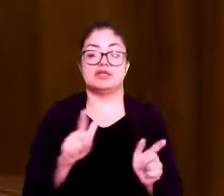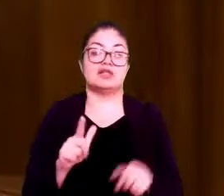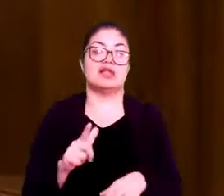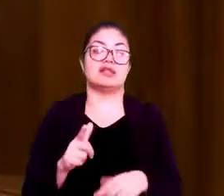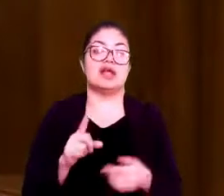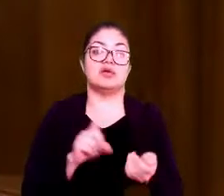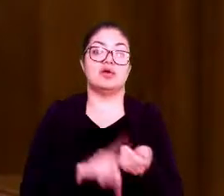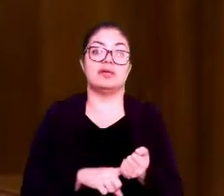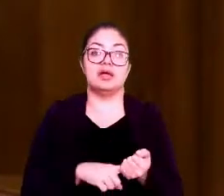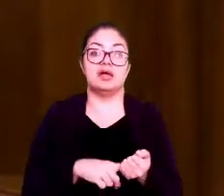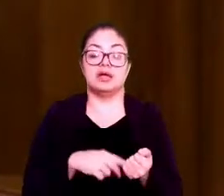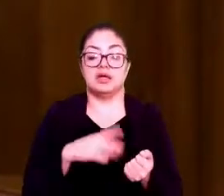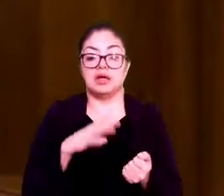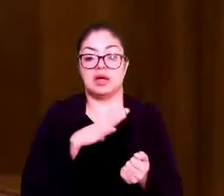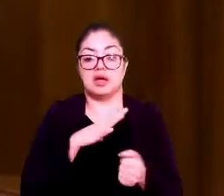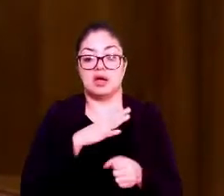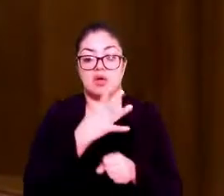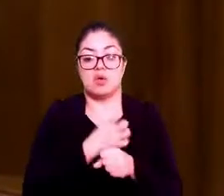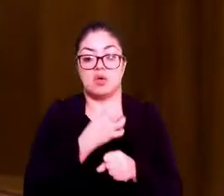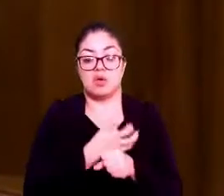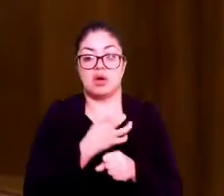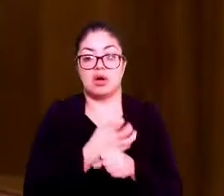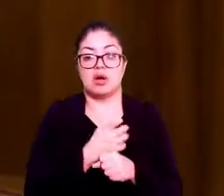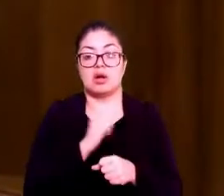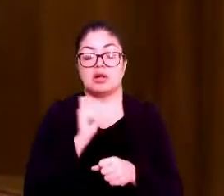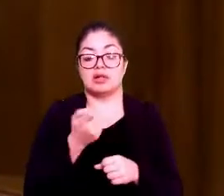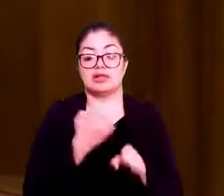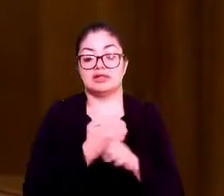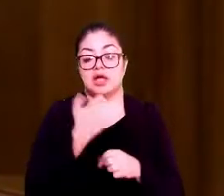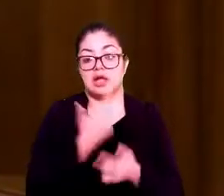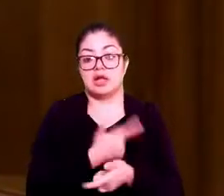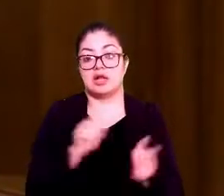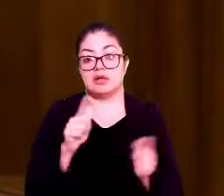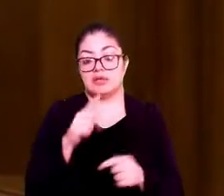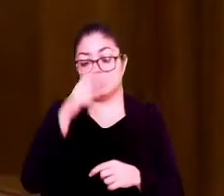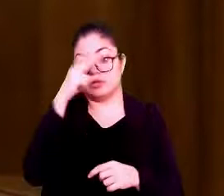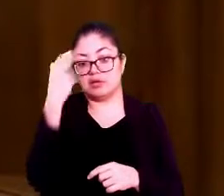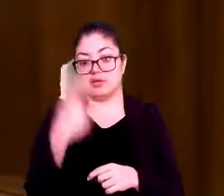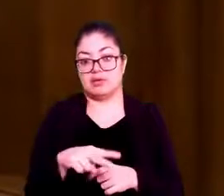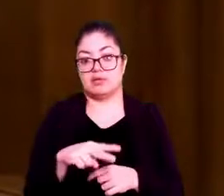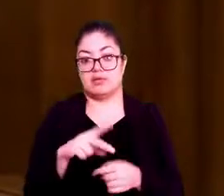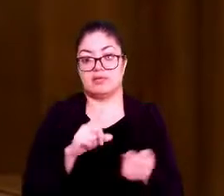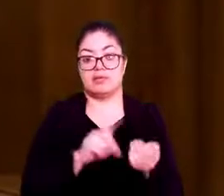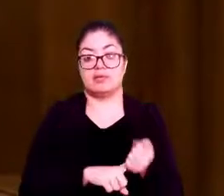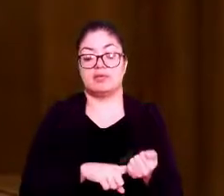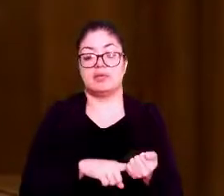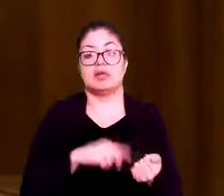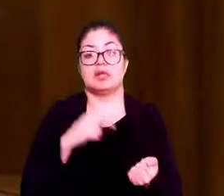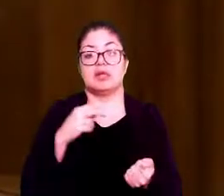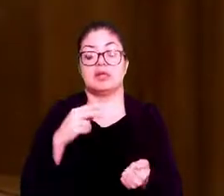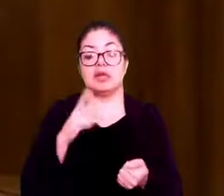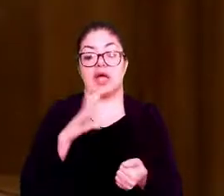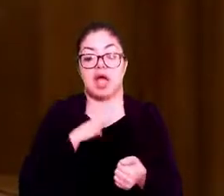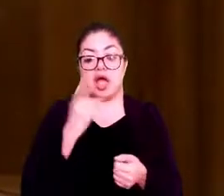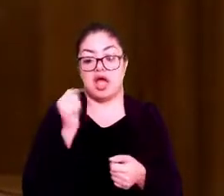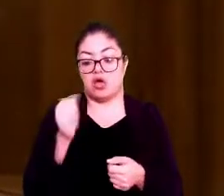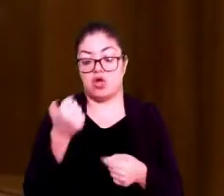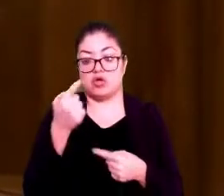fracción cuarta de la Ley Orgánica del Poder Legislativo del Estado Libre y Soberano de México, ha tenido bien emitir lo